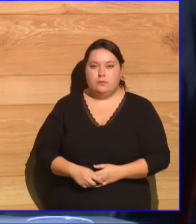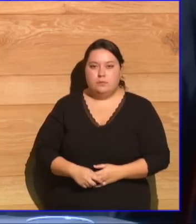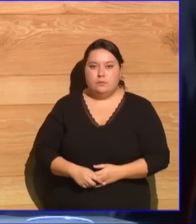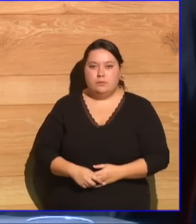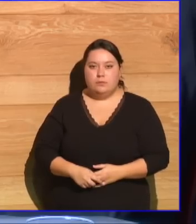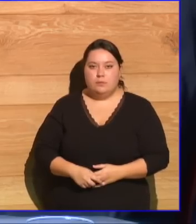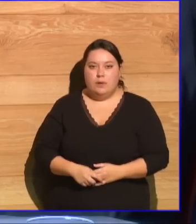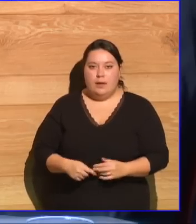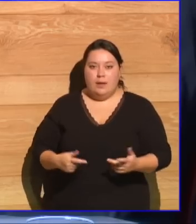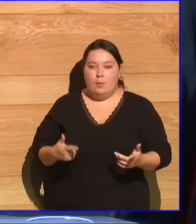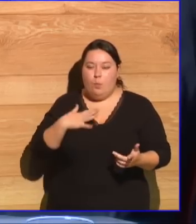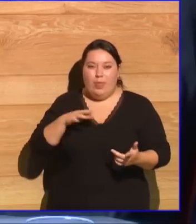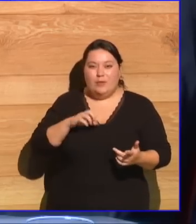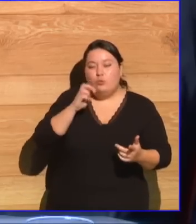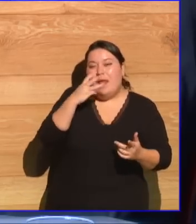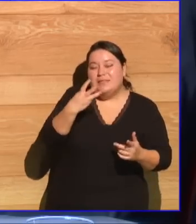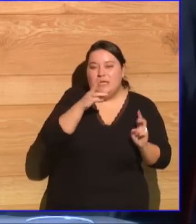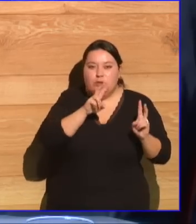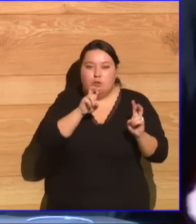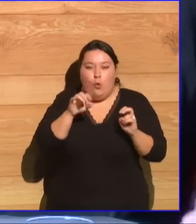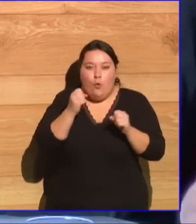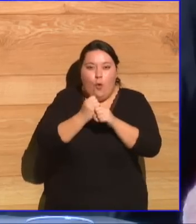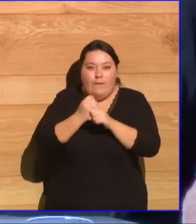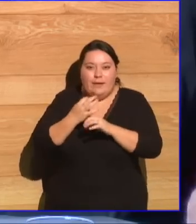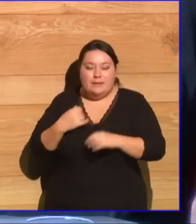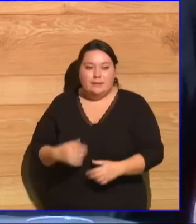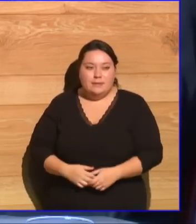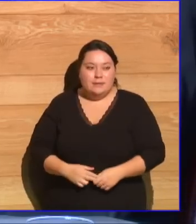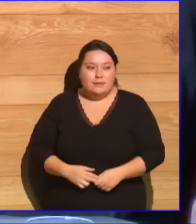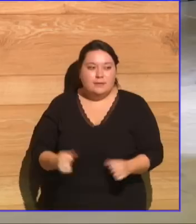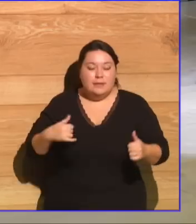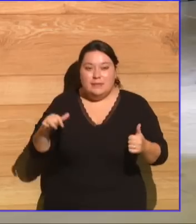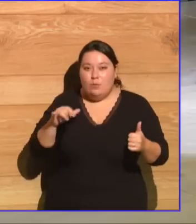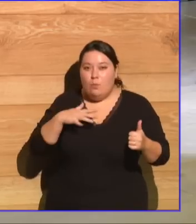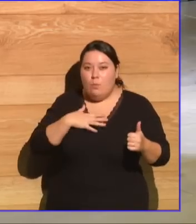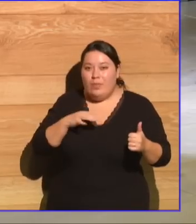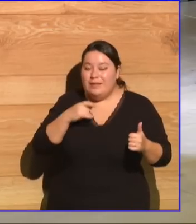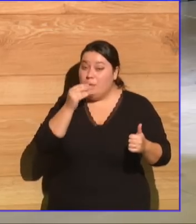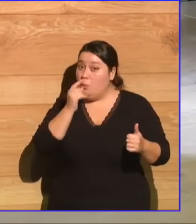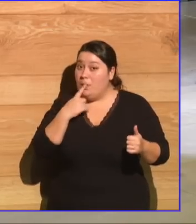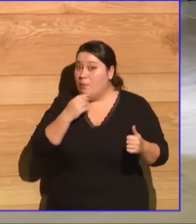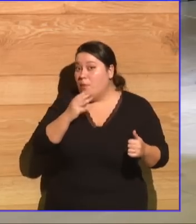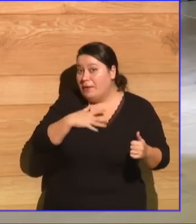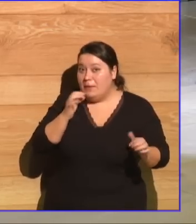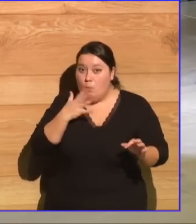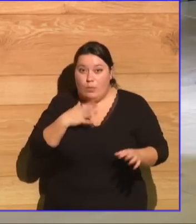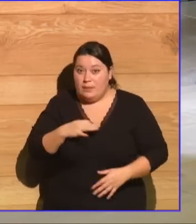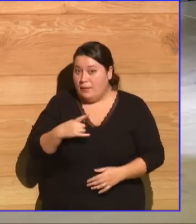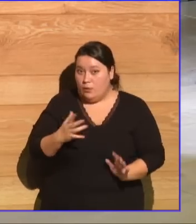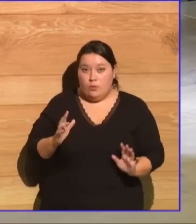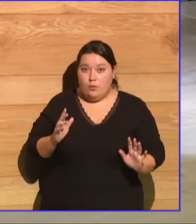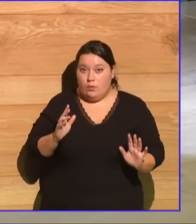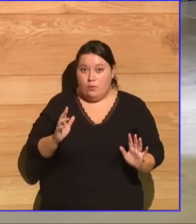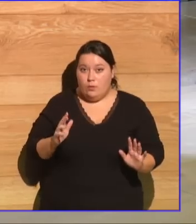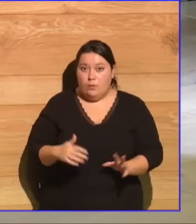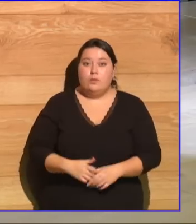una de las 3 obras cumbres. Ya estamos con tus maximalismos. Es quizás una de No las, puedes decir que está muy bien. es quizás una de las 3 obras cumbres. 3